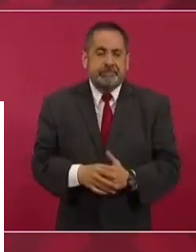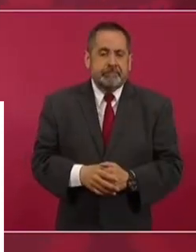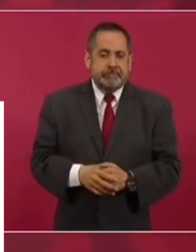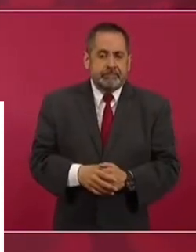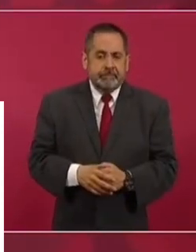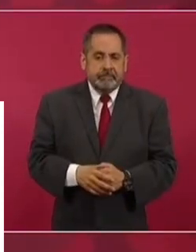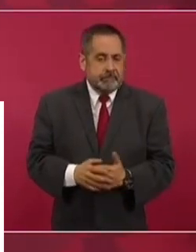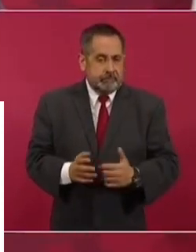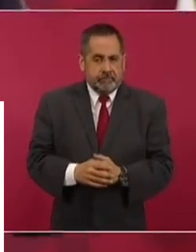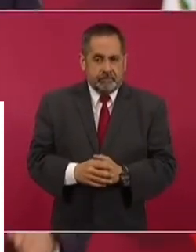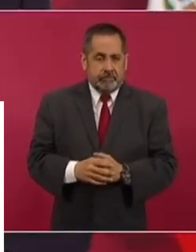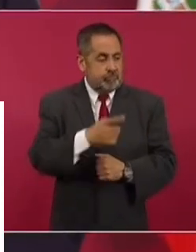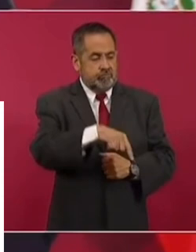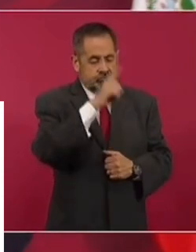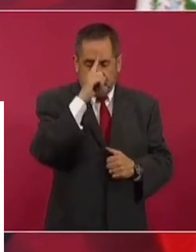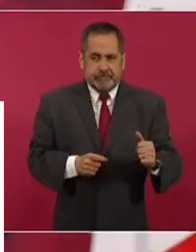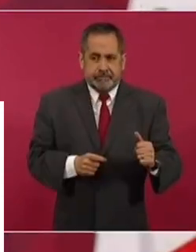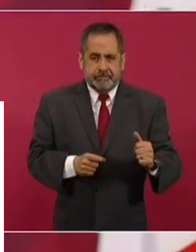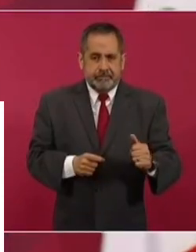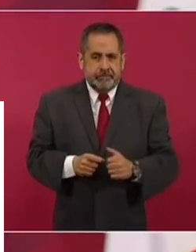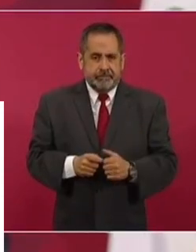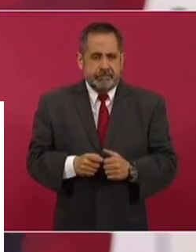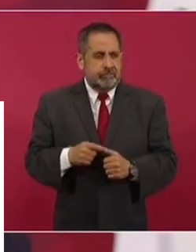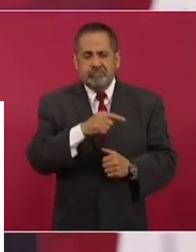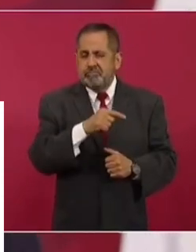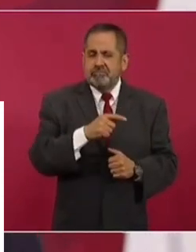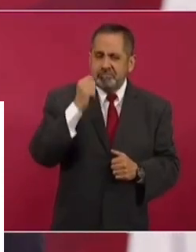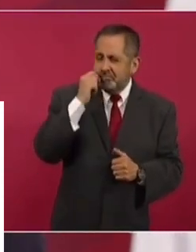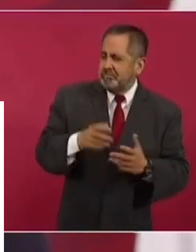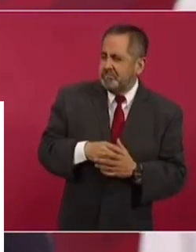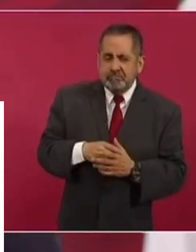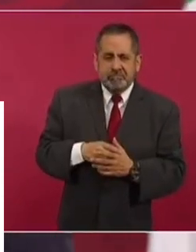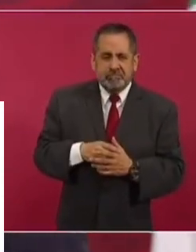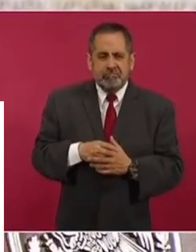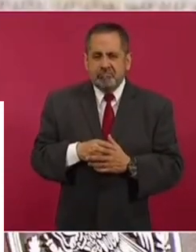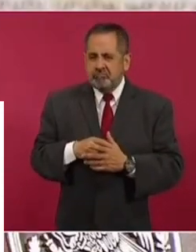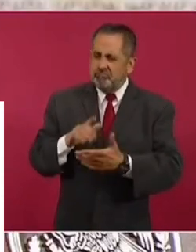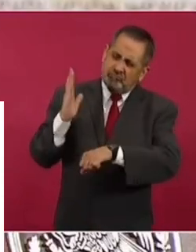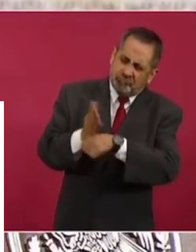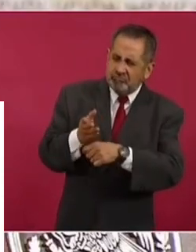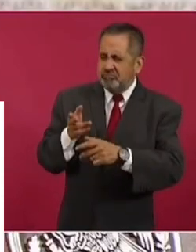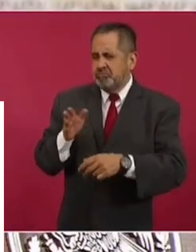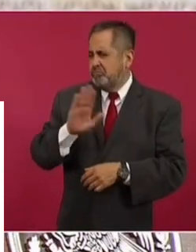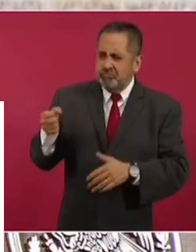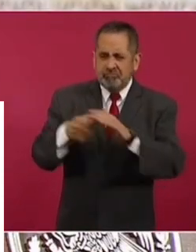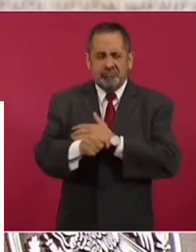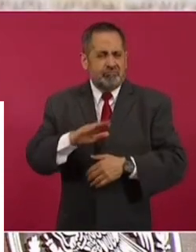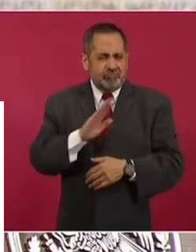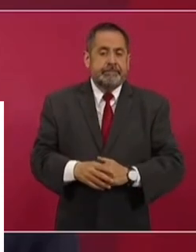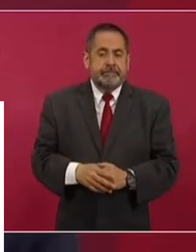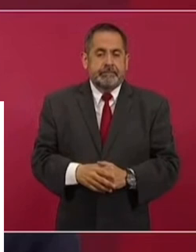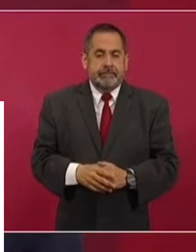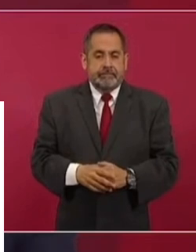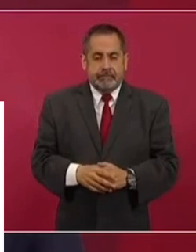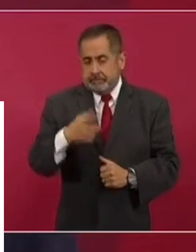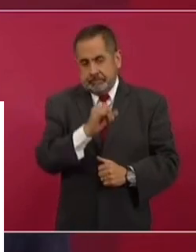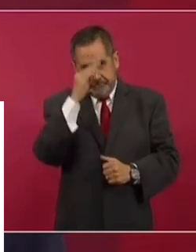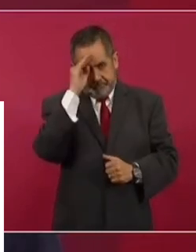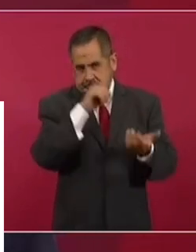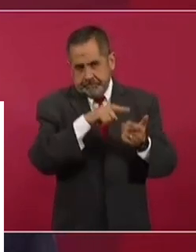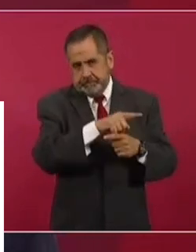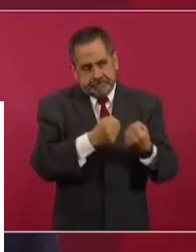ríen, porque para ellos es ley fuga, pena de muerte, mátalos en caliente. Así